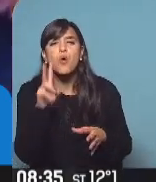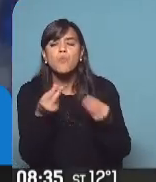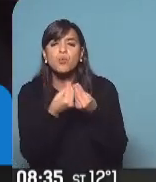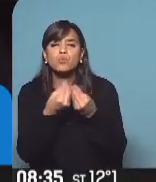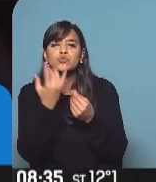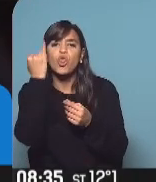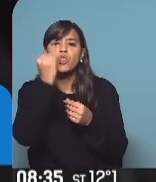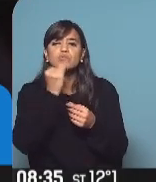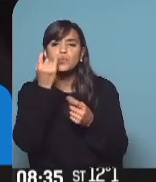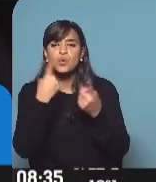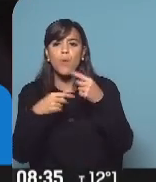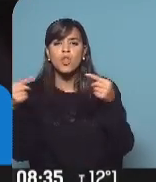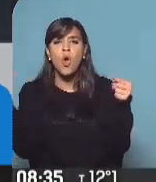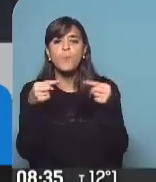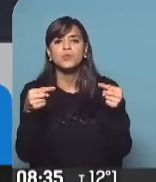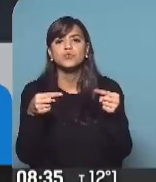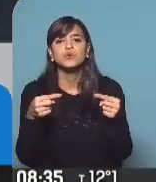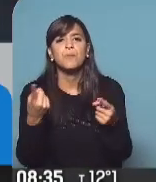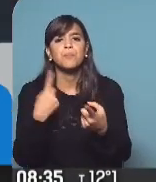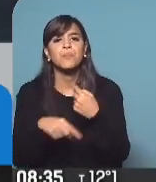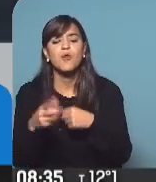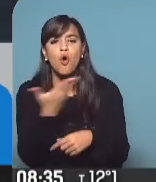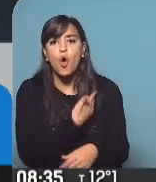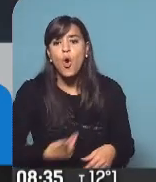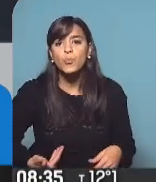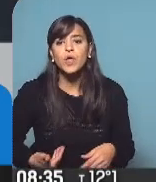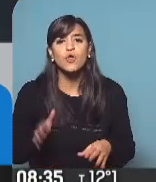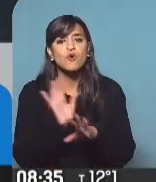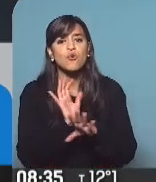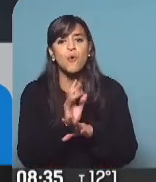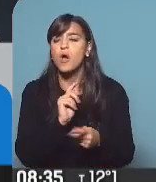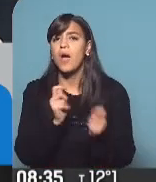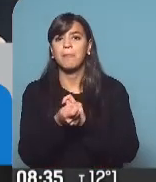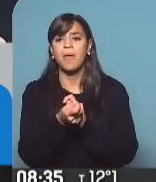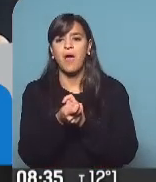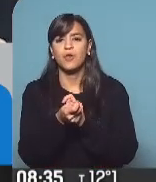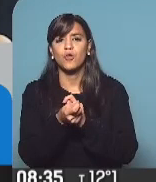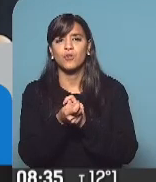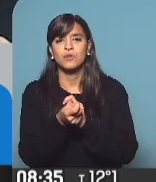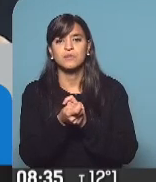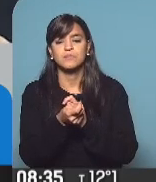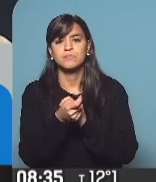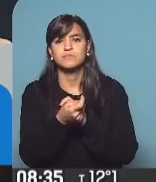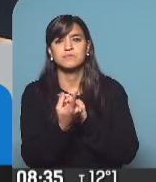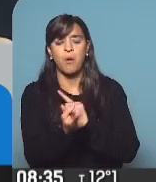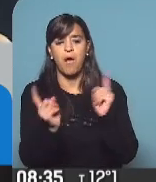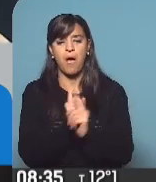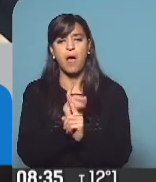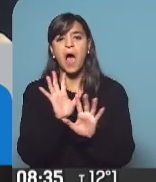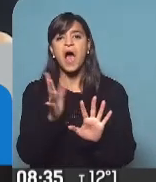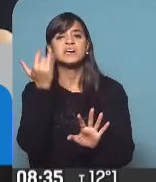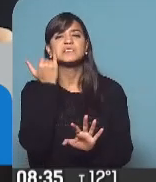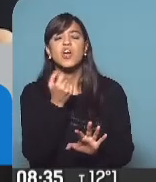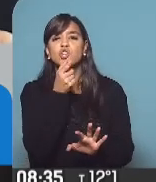un discurso cuando son oposición pero cuando son gobiernos es como que cambiaron saltaron del lado del mostrador y ya no los